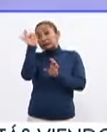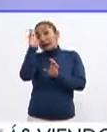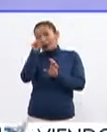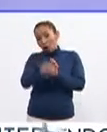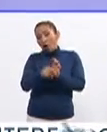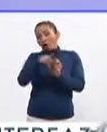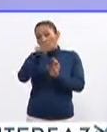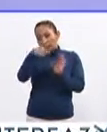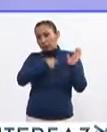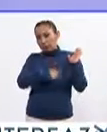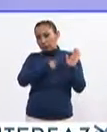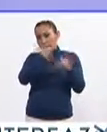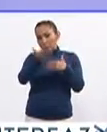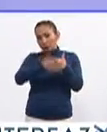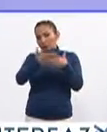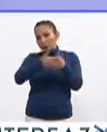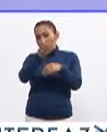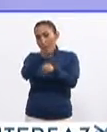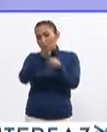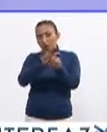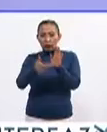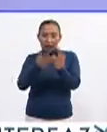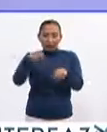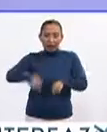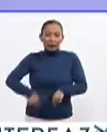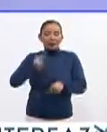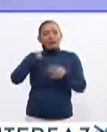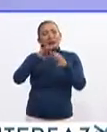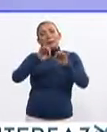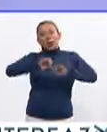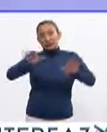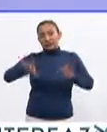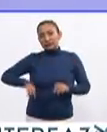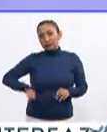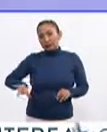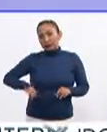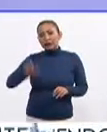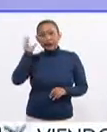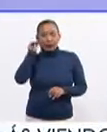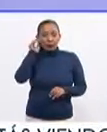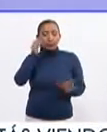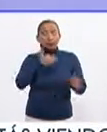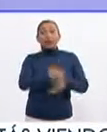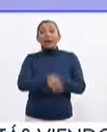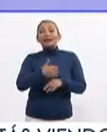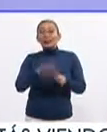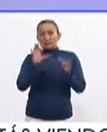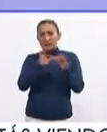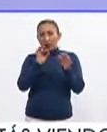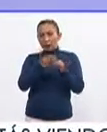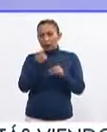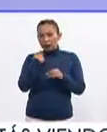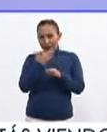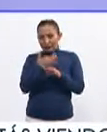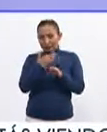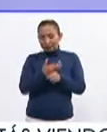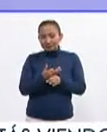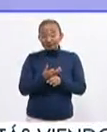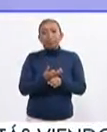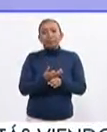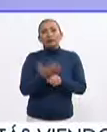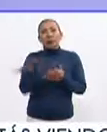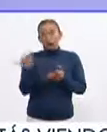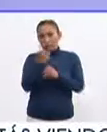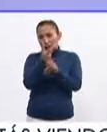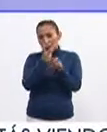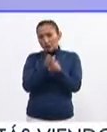les prometemos que lo estaremos invitando aquí al estudio para que nos platique de esta interesante estación de radio. Mientras tanto, les comentamos, o